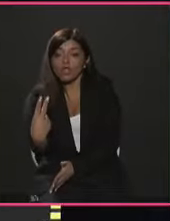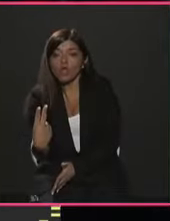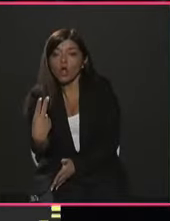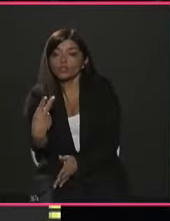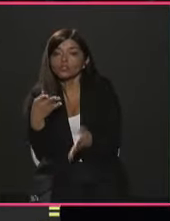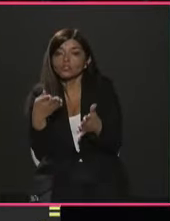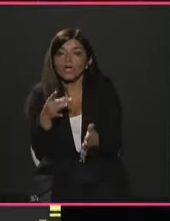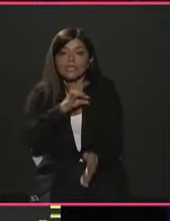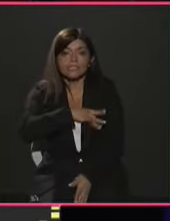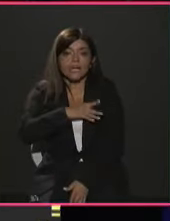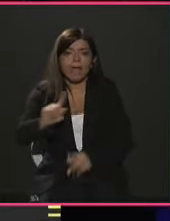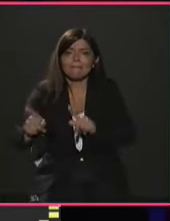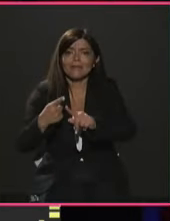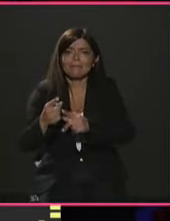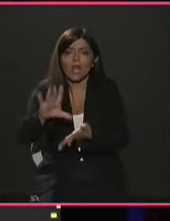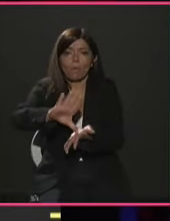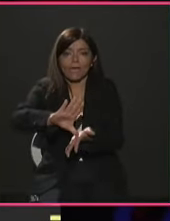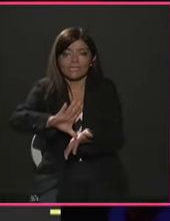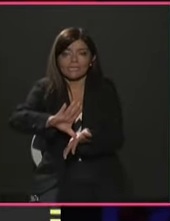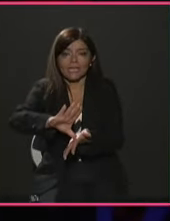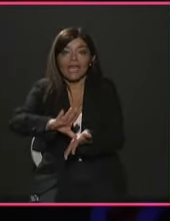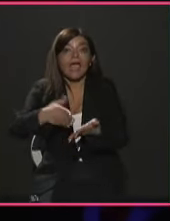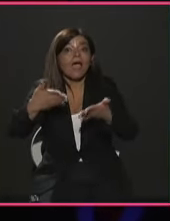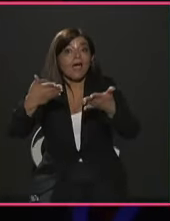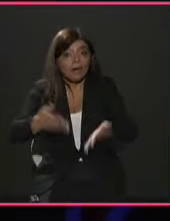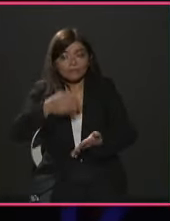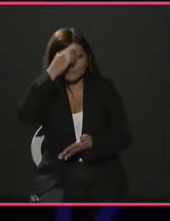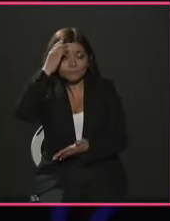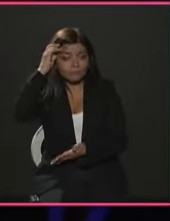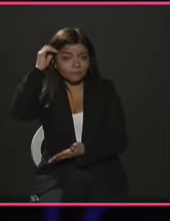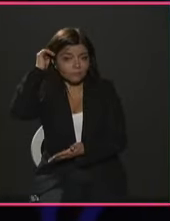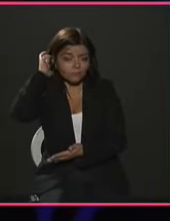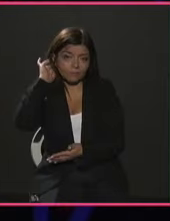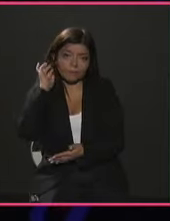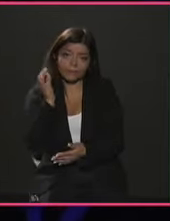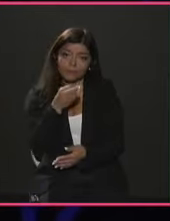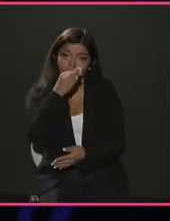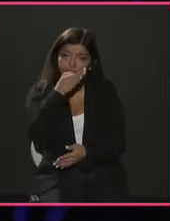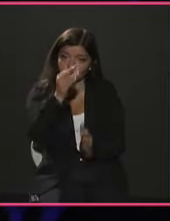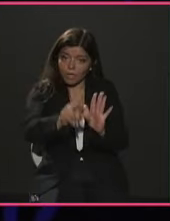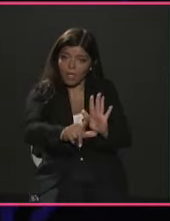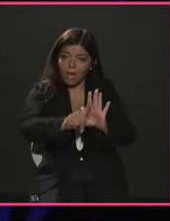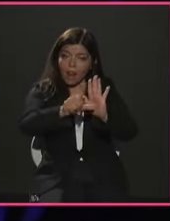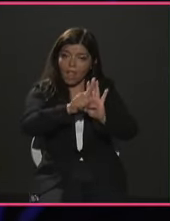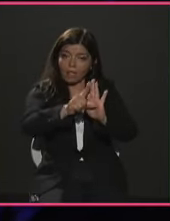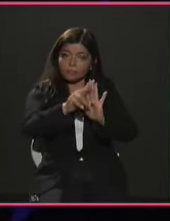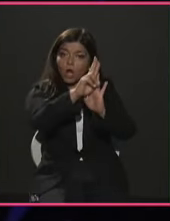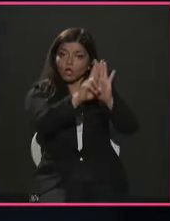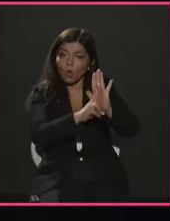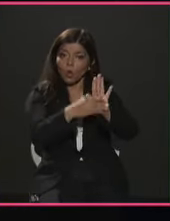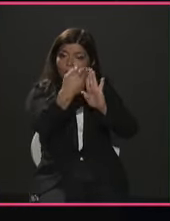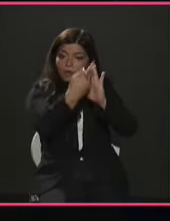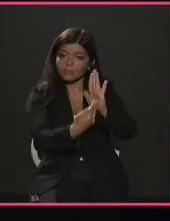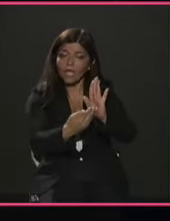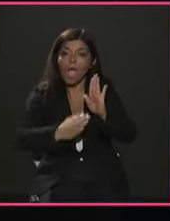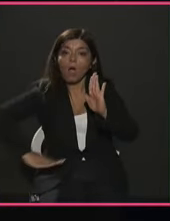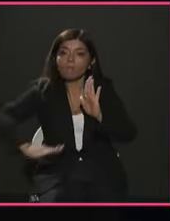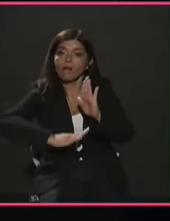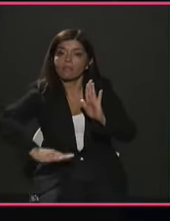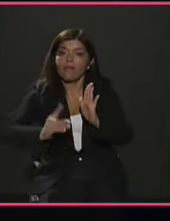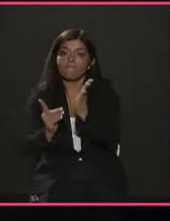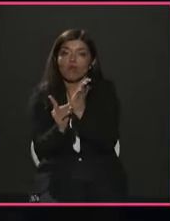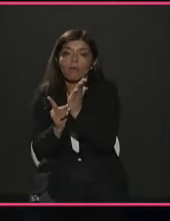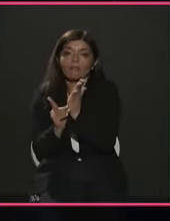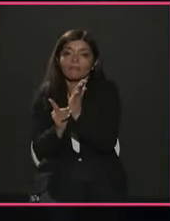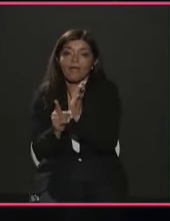convirtió en uno de los primeros países que promulgó una ley para regular las plataformas digitales y